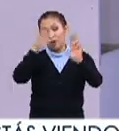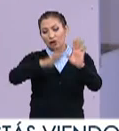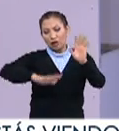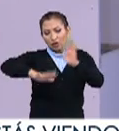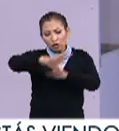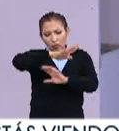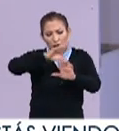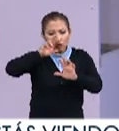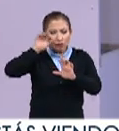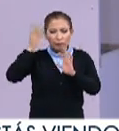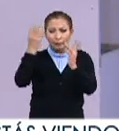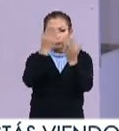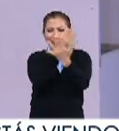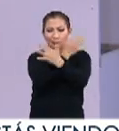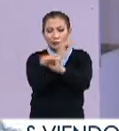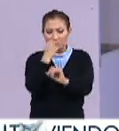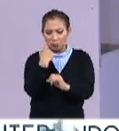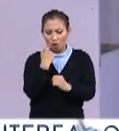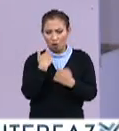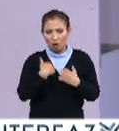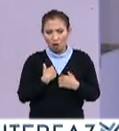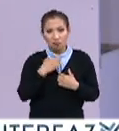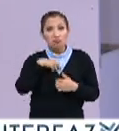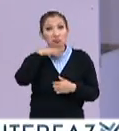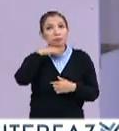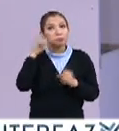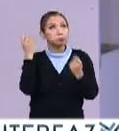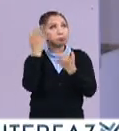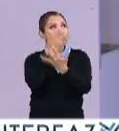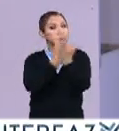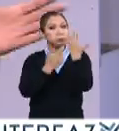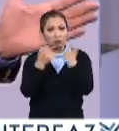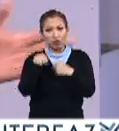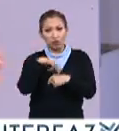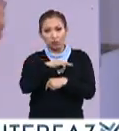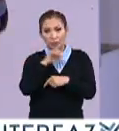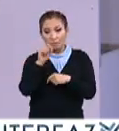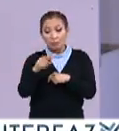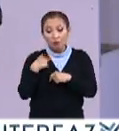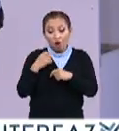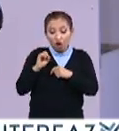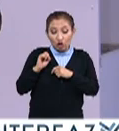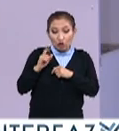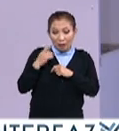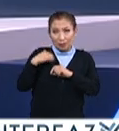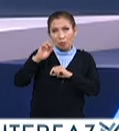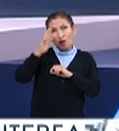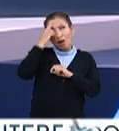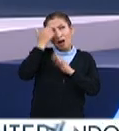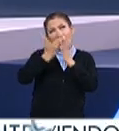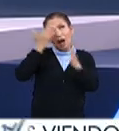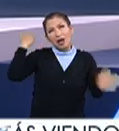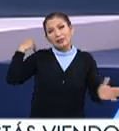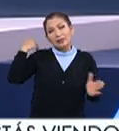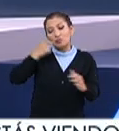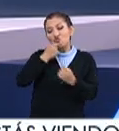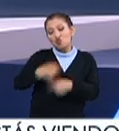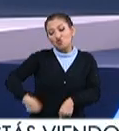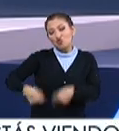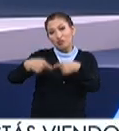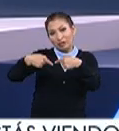sombras que vemos pasar y que somos nosotros mismos. No nos hemos dado cuenta, pero somos las sombras de ese pasado que fue la